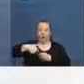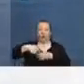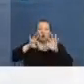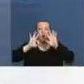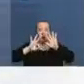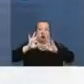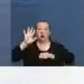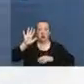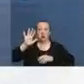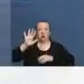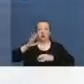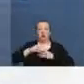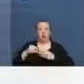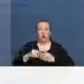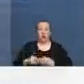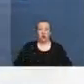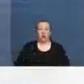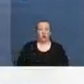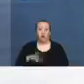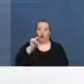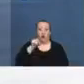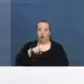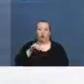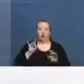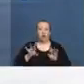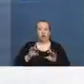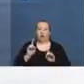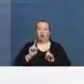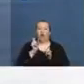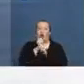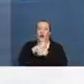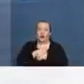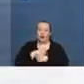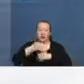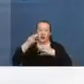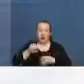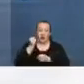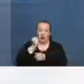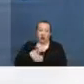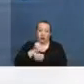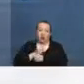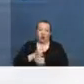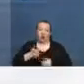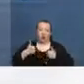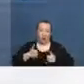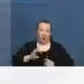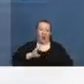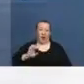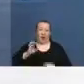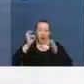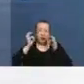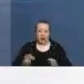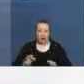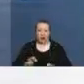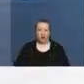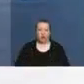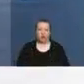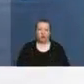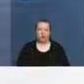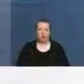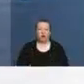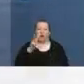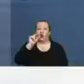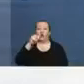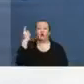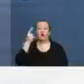dólares miren cómo está el país la suerte de saber hacer es querer hacer es ser ético en función del bien común pero no bastan las